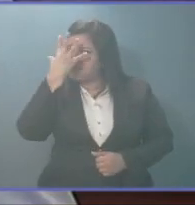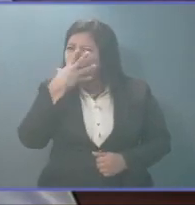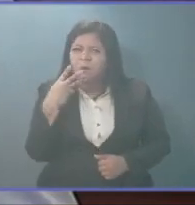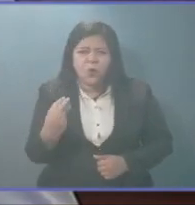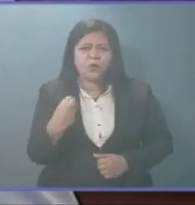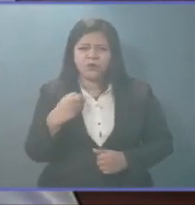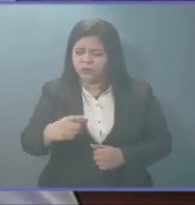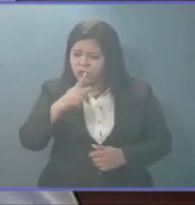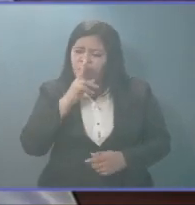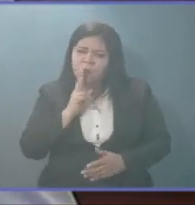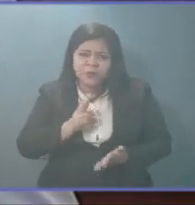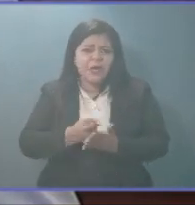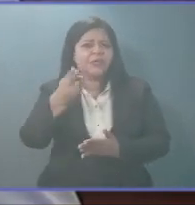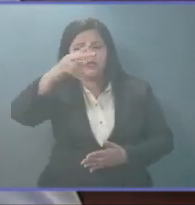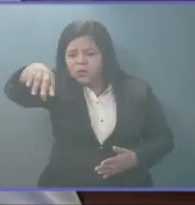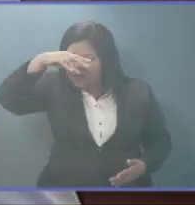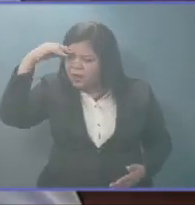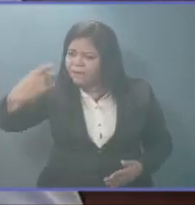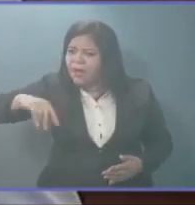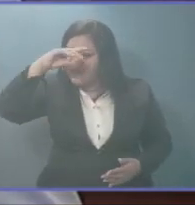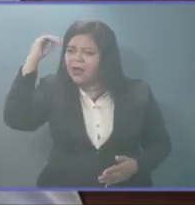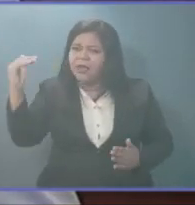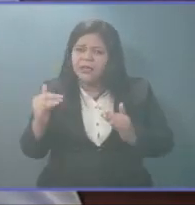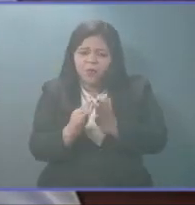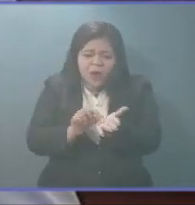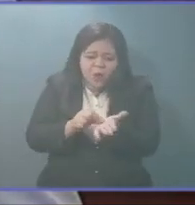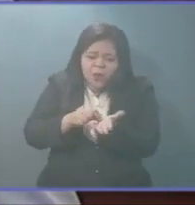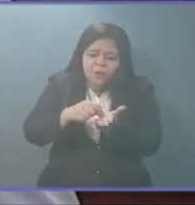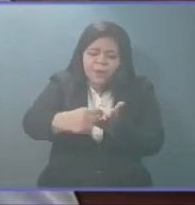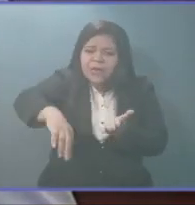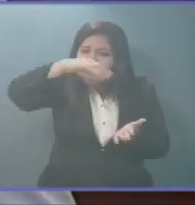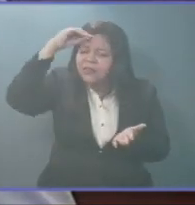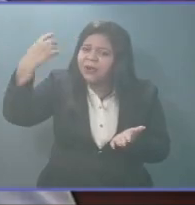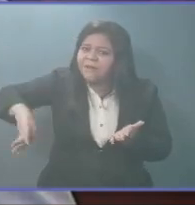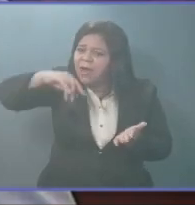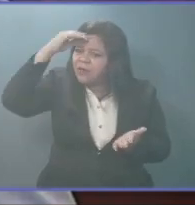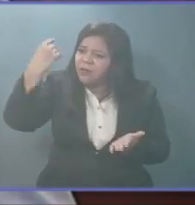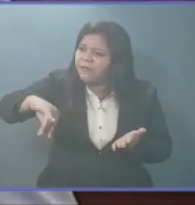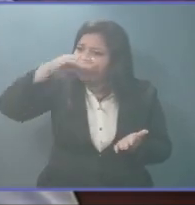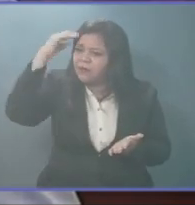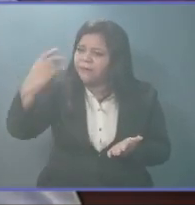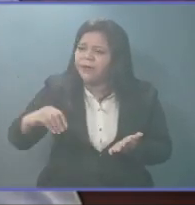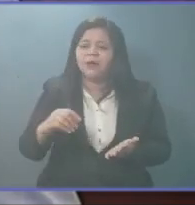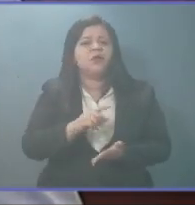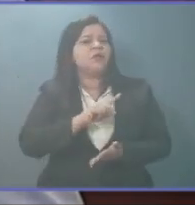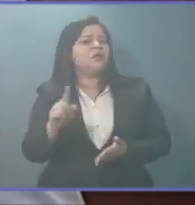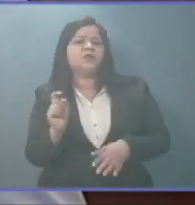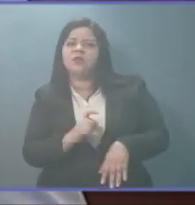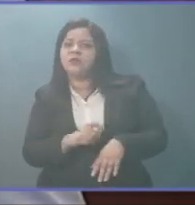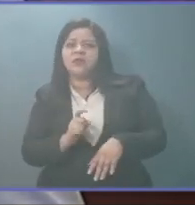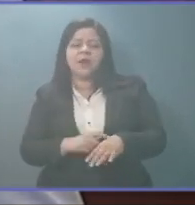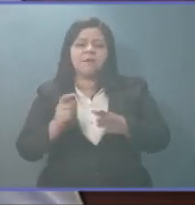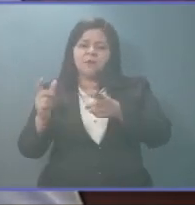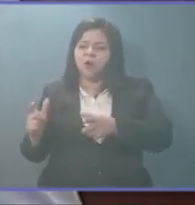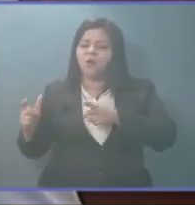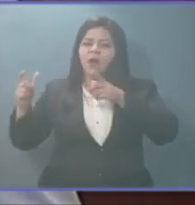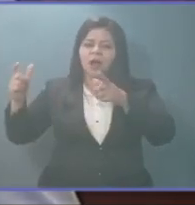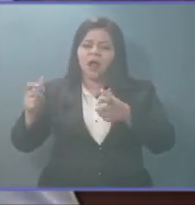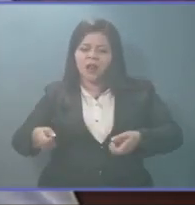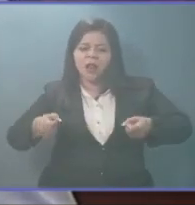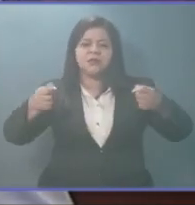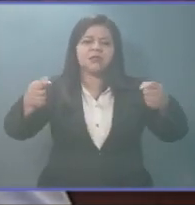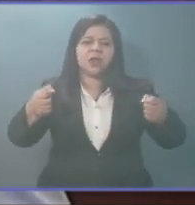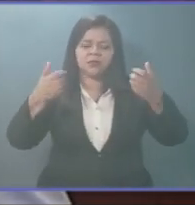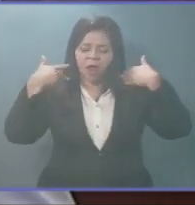A este país que como la hormiga labora incansablemente por salir adelante. Ya no son tiempos de guacales, cántaros,